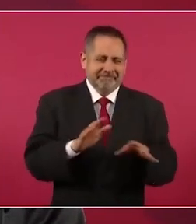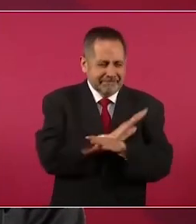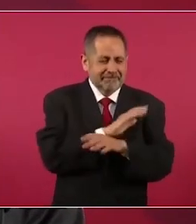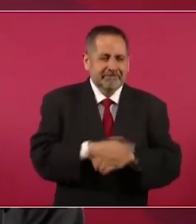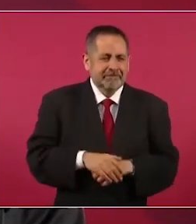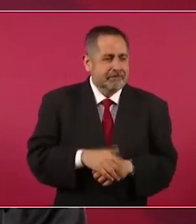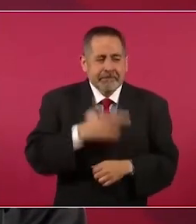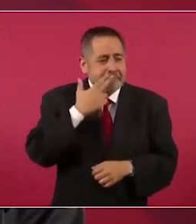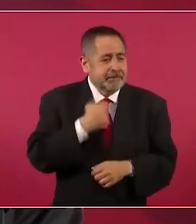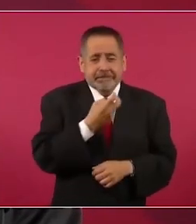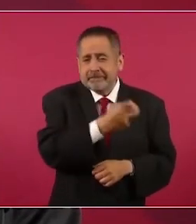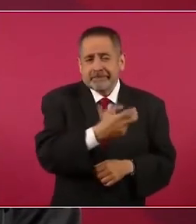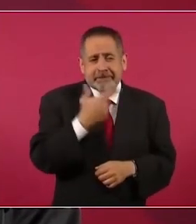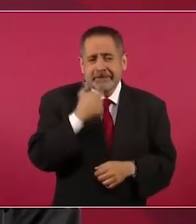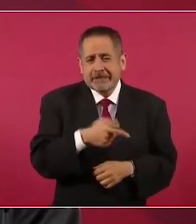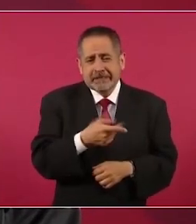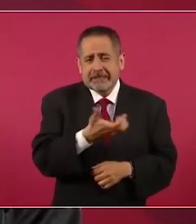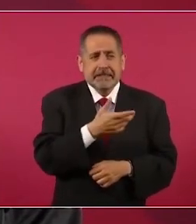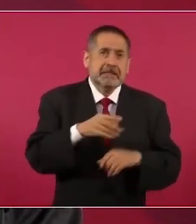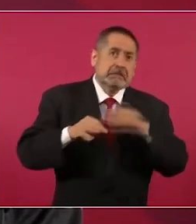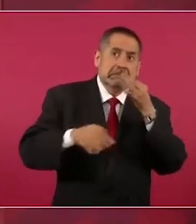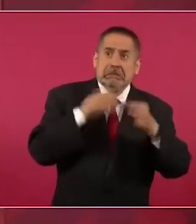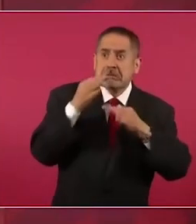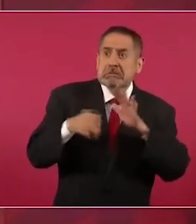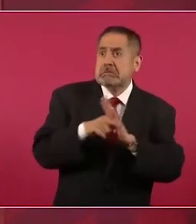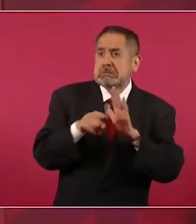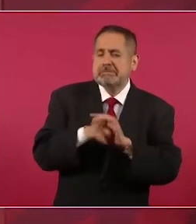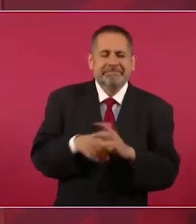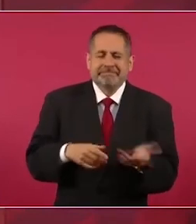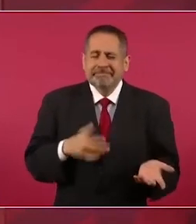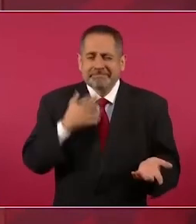no les funciona lo que hacen,